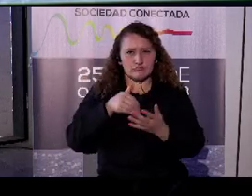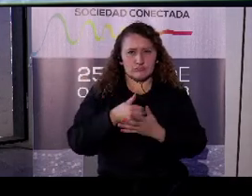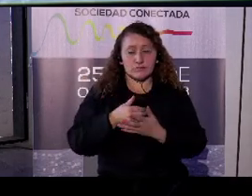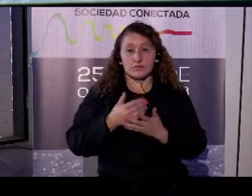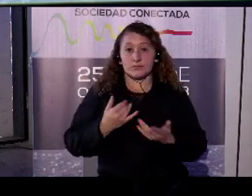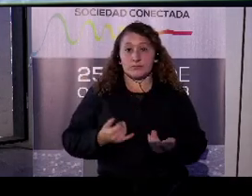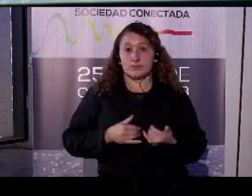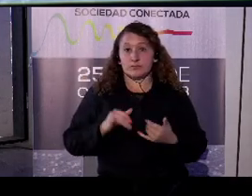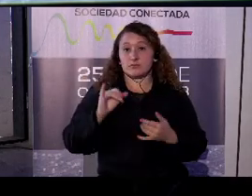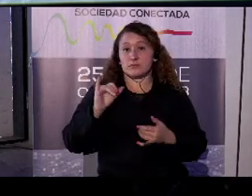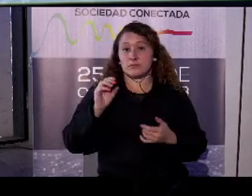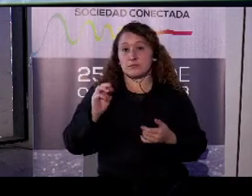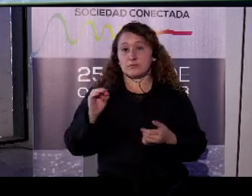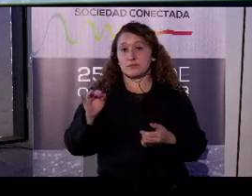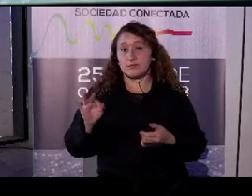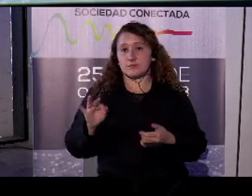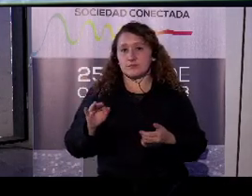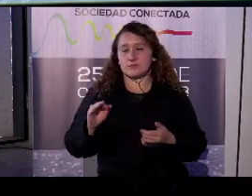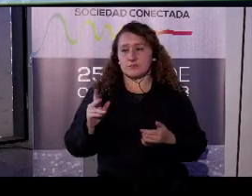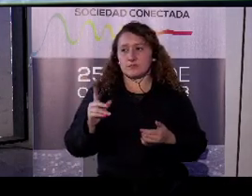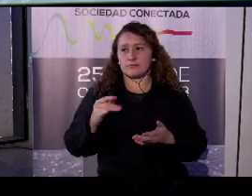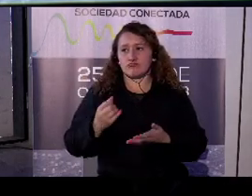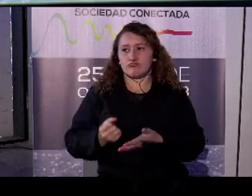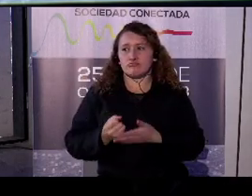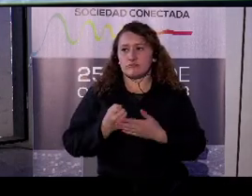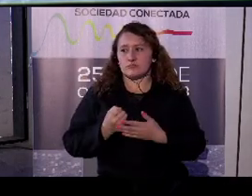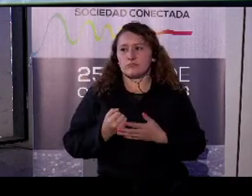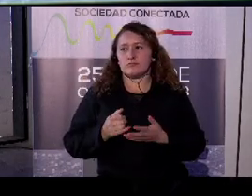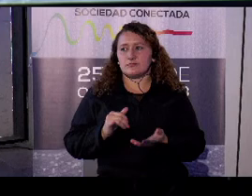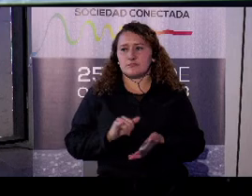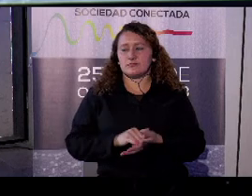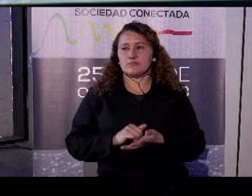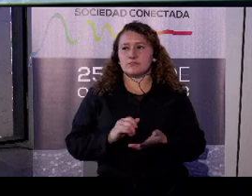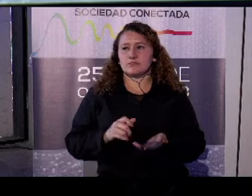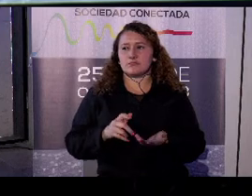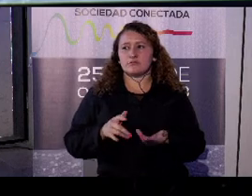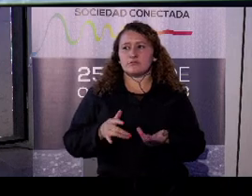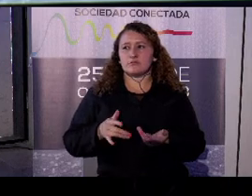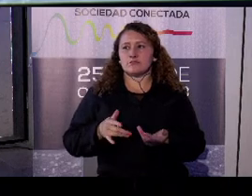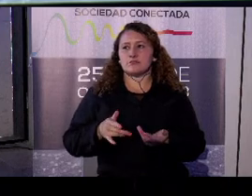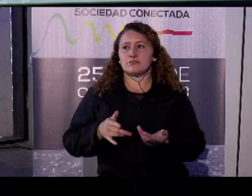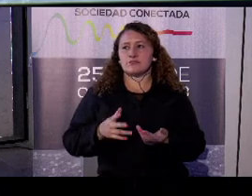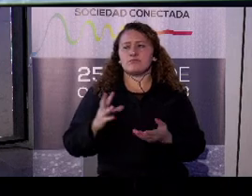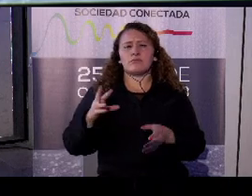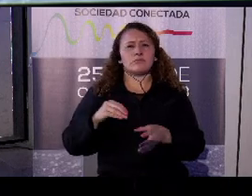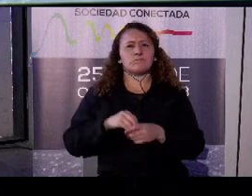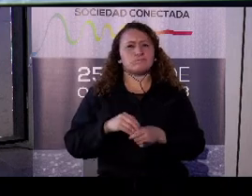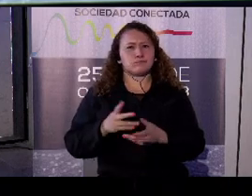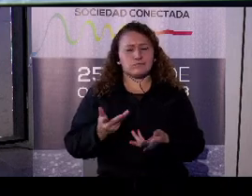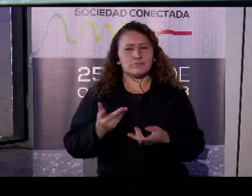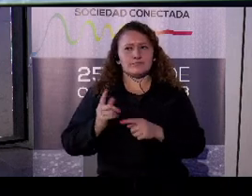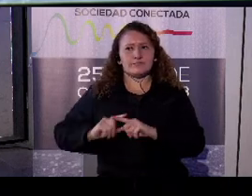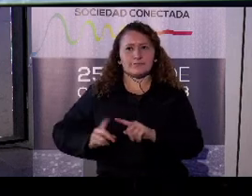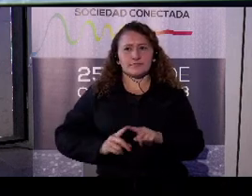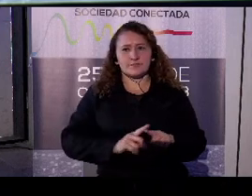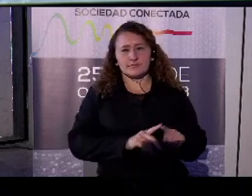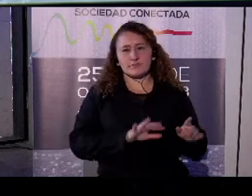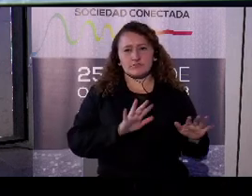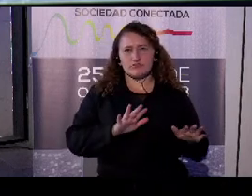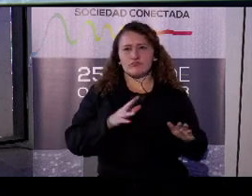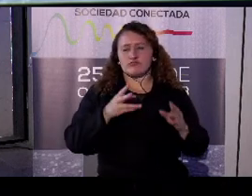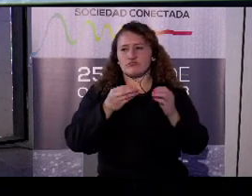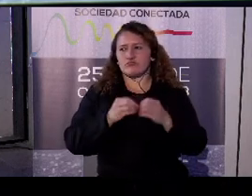ahora tienen una eh o involucra digamos diferentes